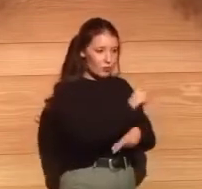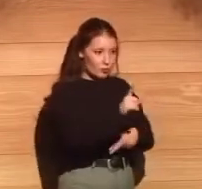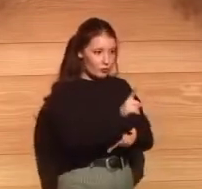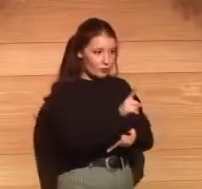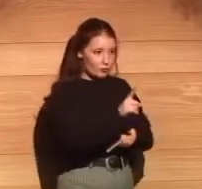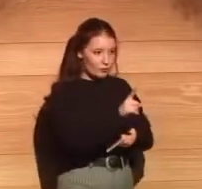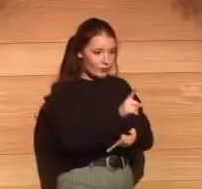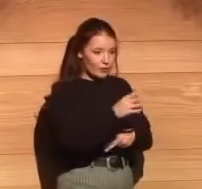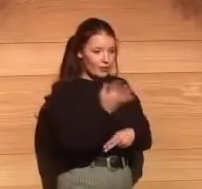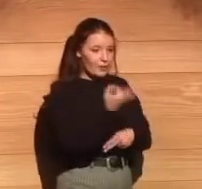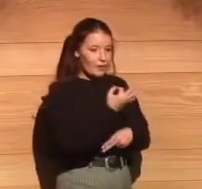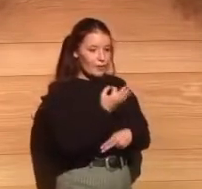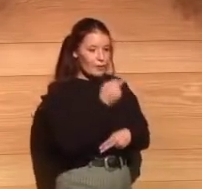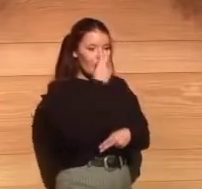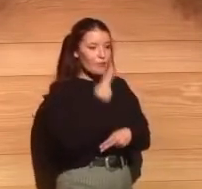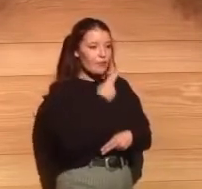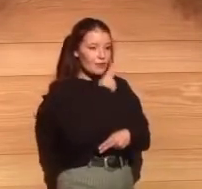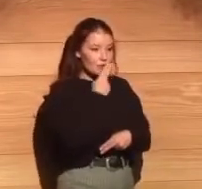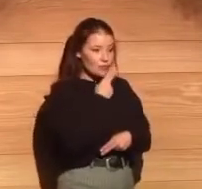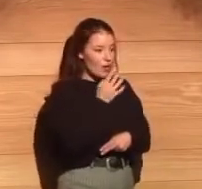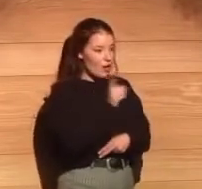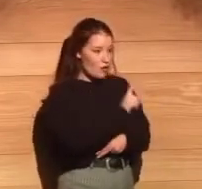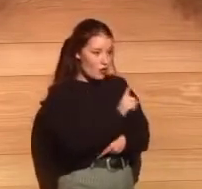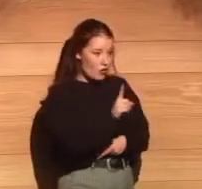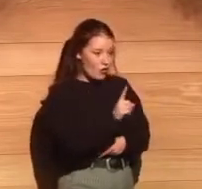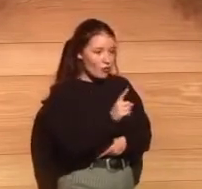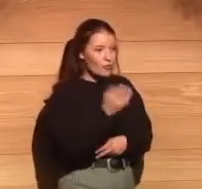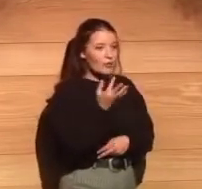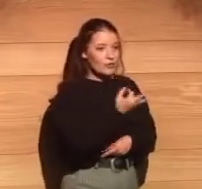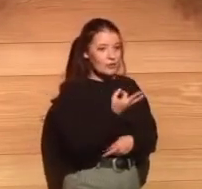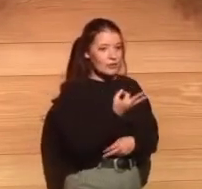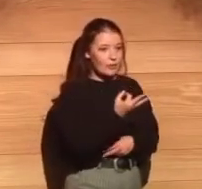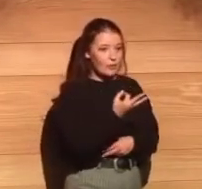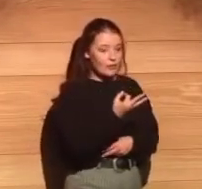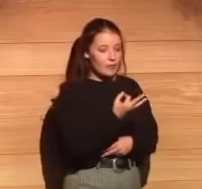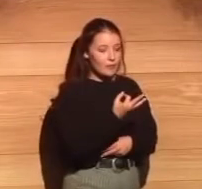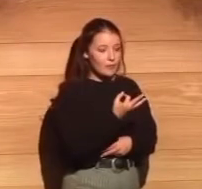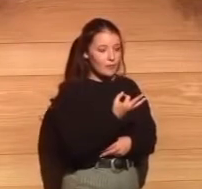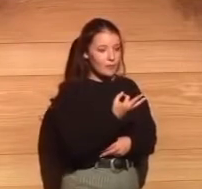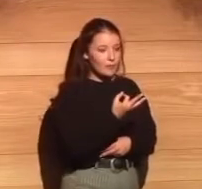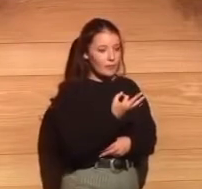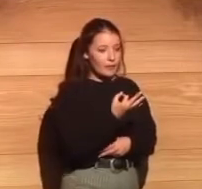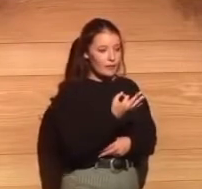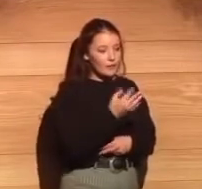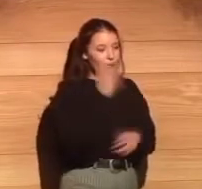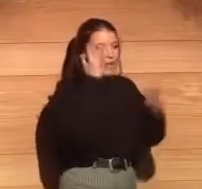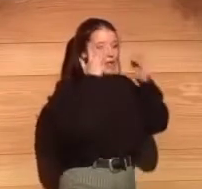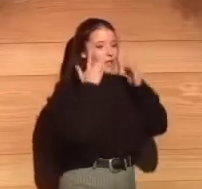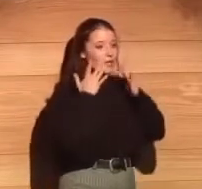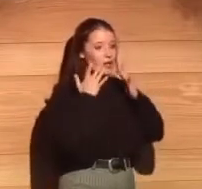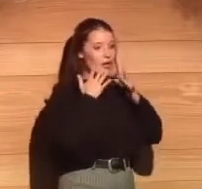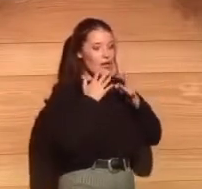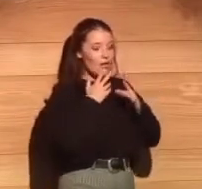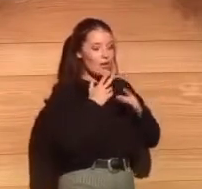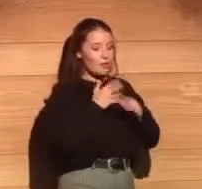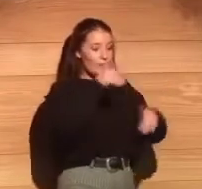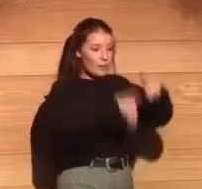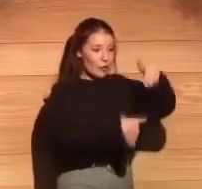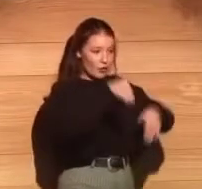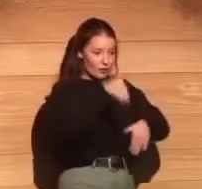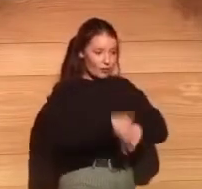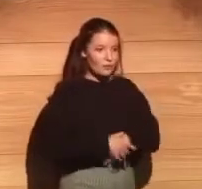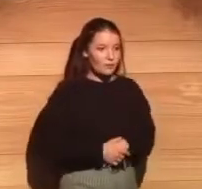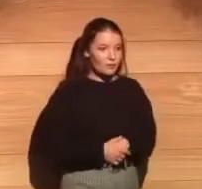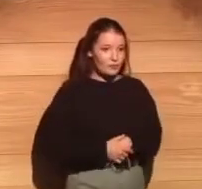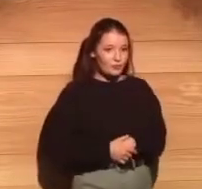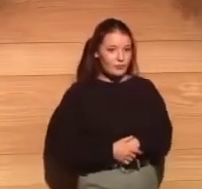considerarlo higiene democrática. Fíjate qué palabra, eso es neolenguaje. Para que veamos cómo ahora la censura va a ser higiene democrática.